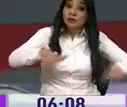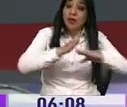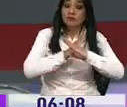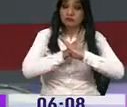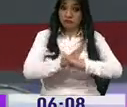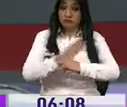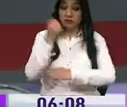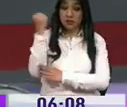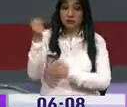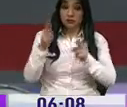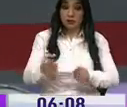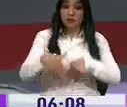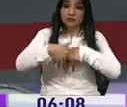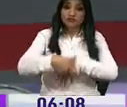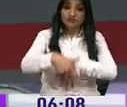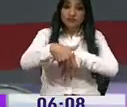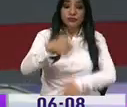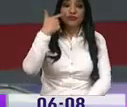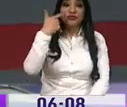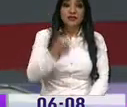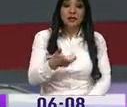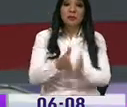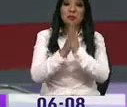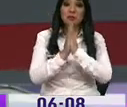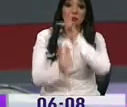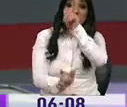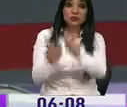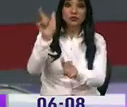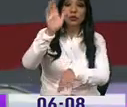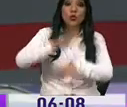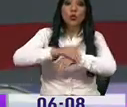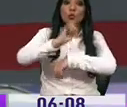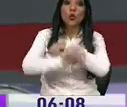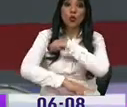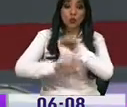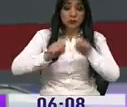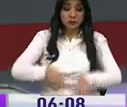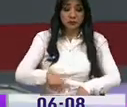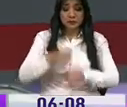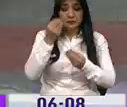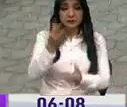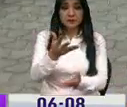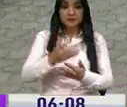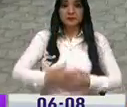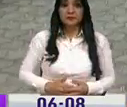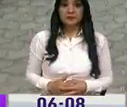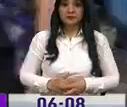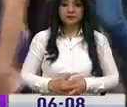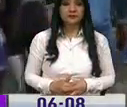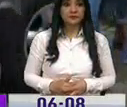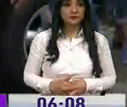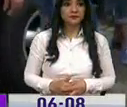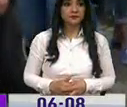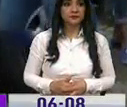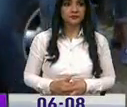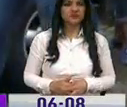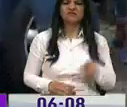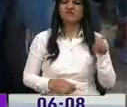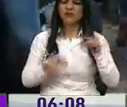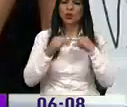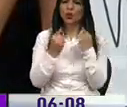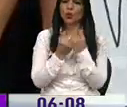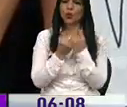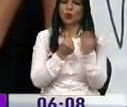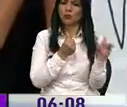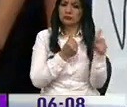plantón frente a la fiscalía para pedir justicia a Nereida. Le contamos. Este grupo de personas se autoconvocaron